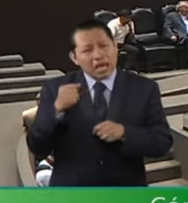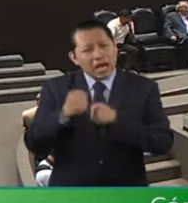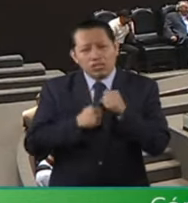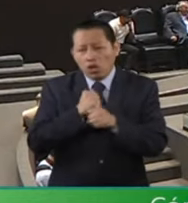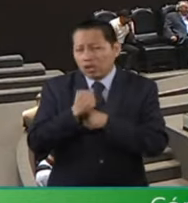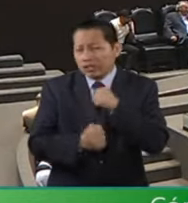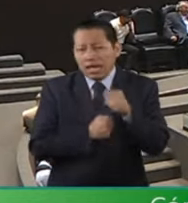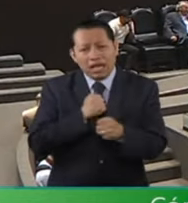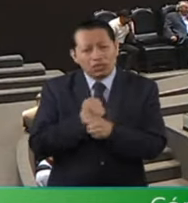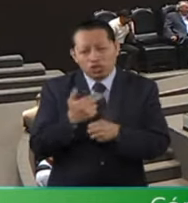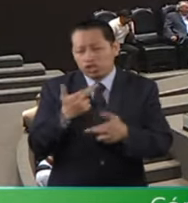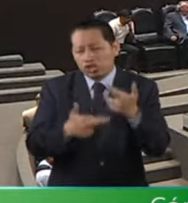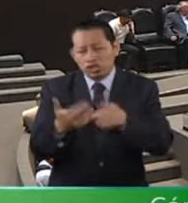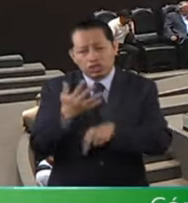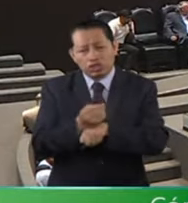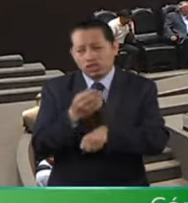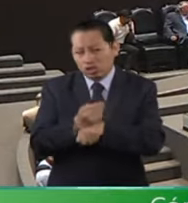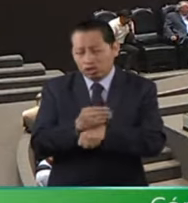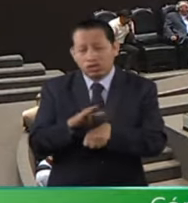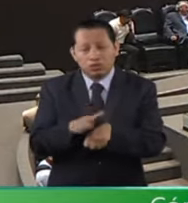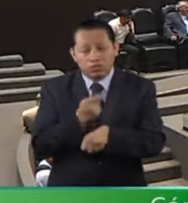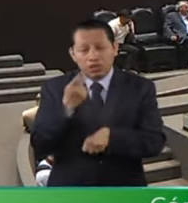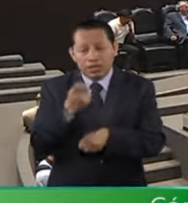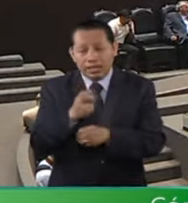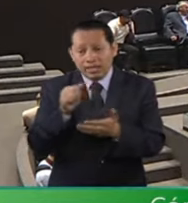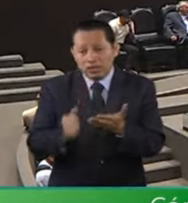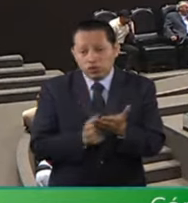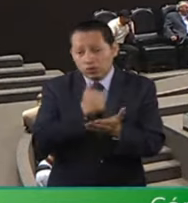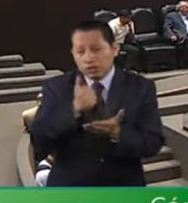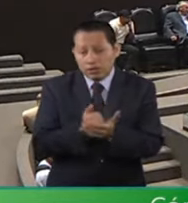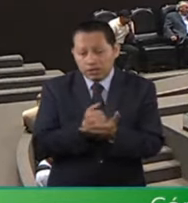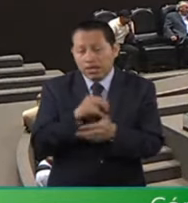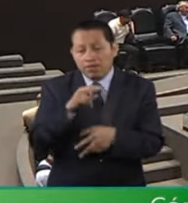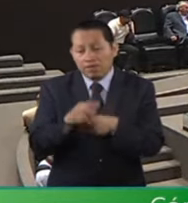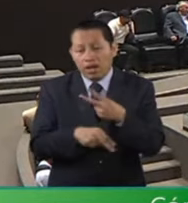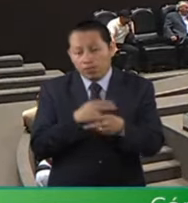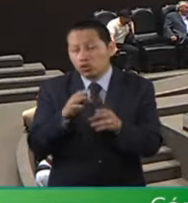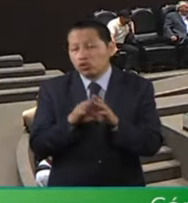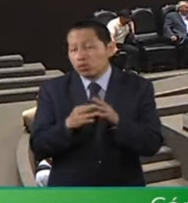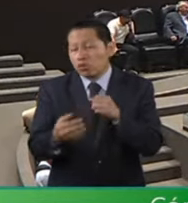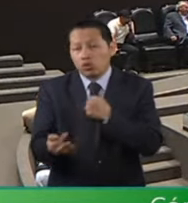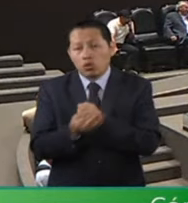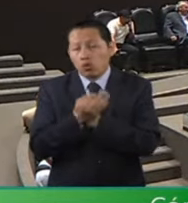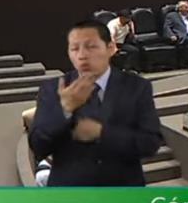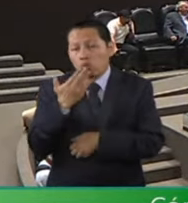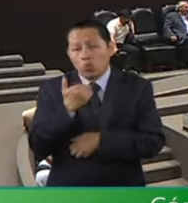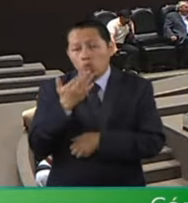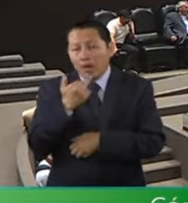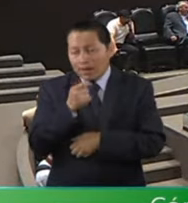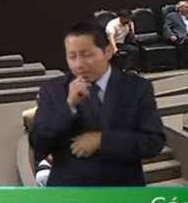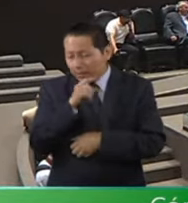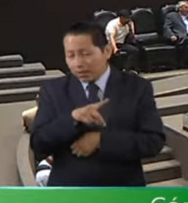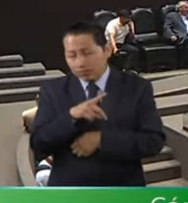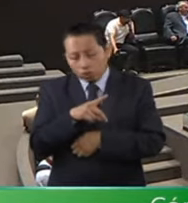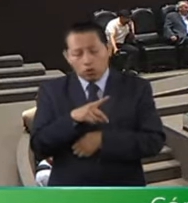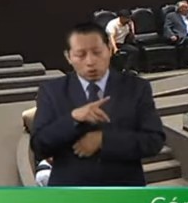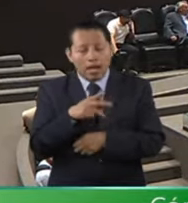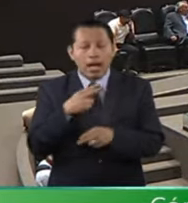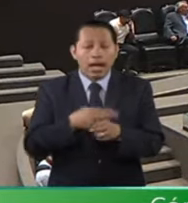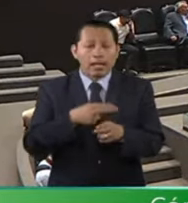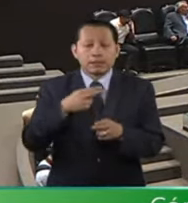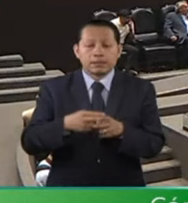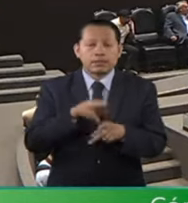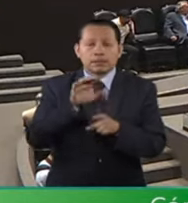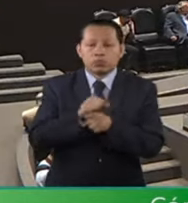que impulsan, en donde como ciudadanía vamos a quedar en el desamparo y la orfandad hasta que